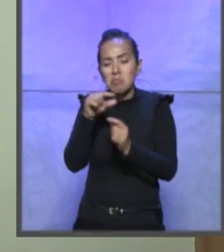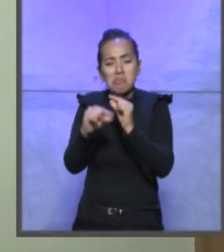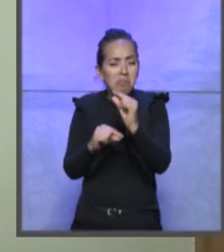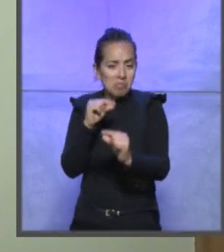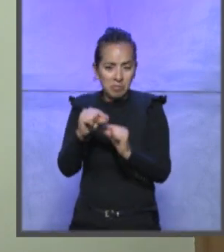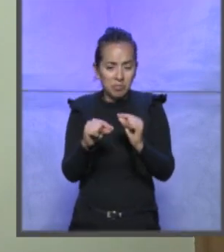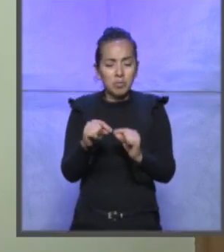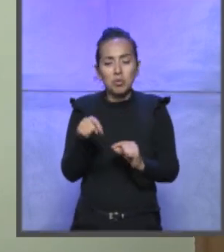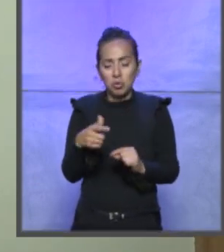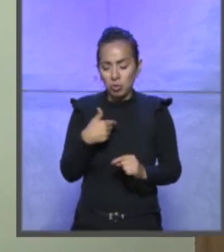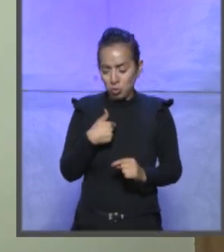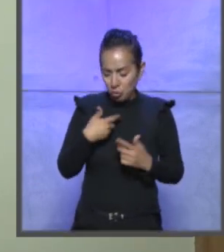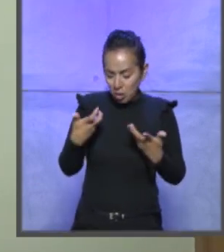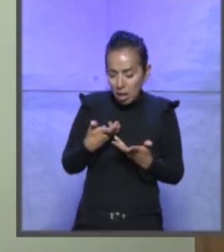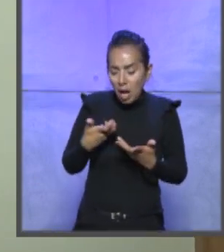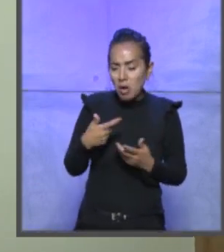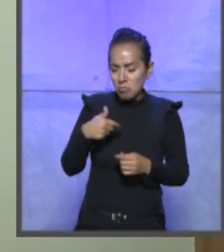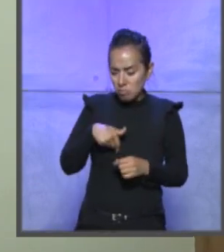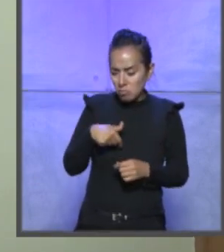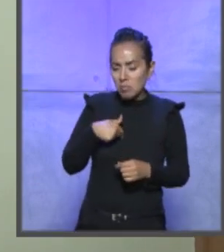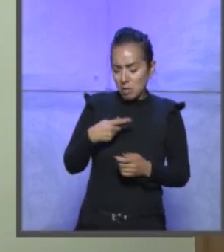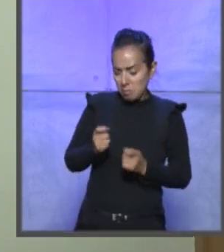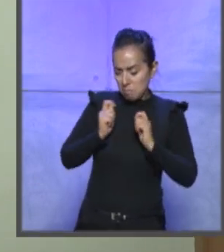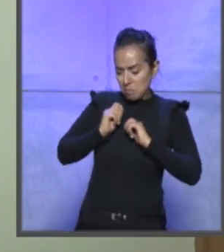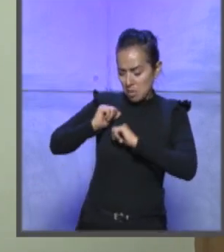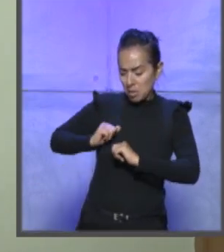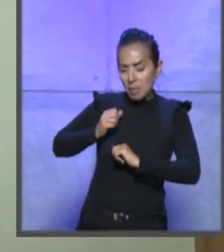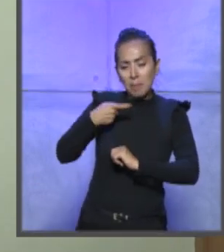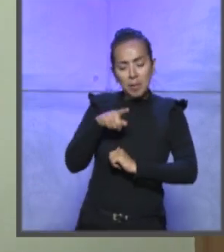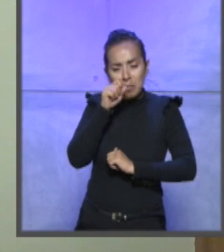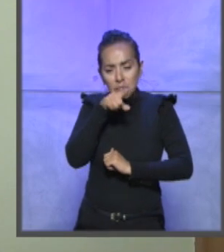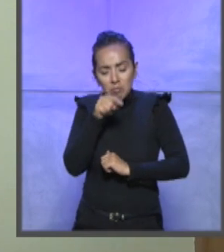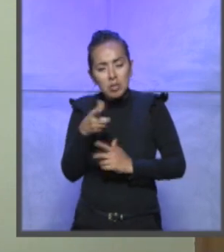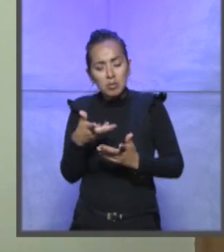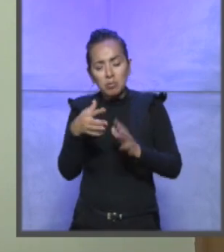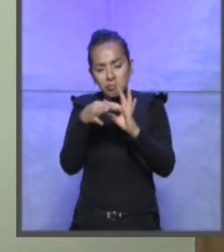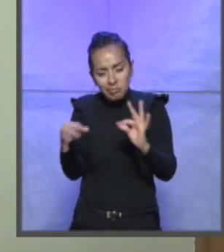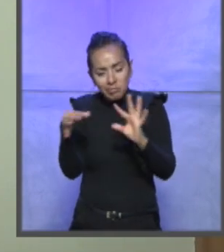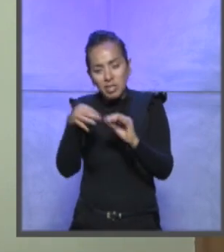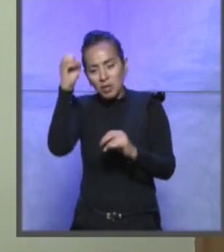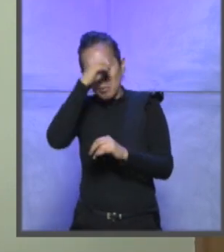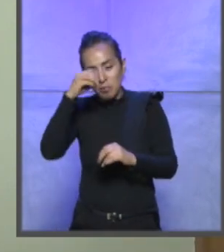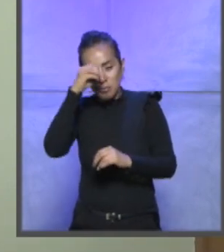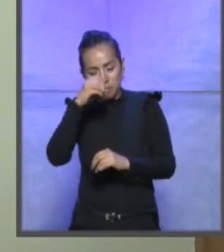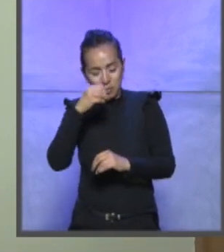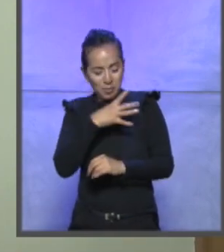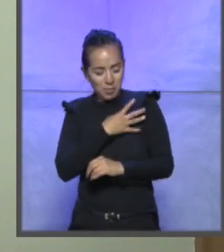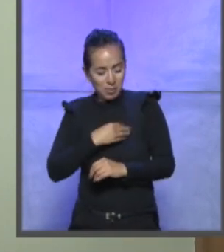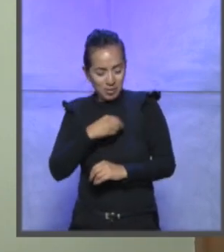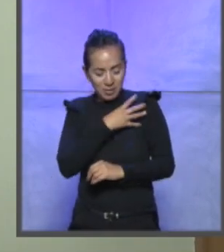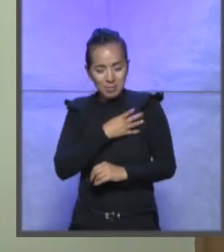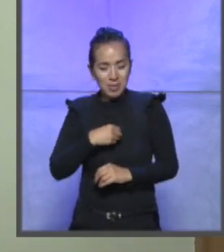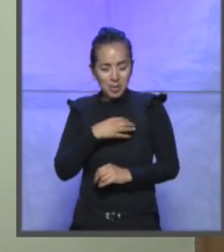de arena. Por eso lo hago desde el servicio público, pero también lo hago como una madre de un joven y de